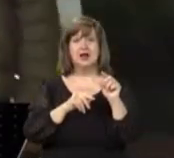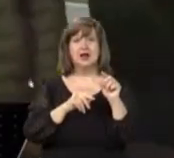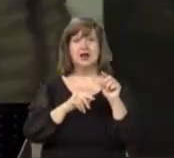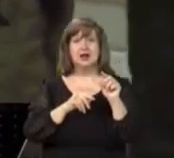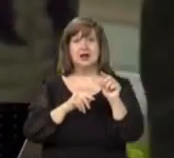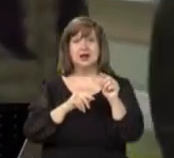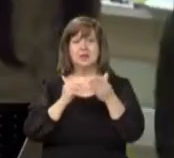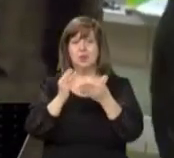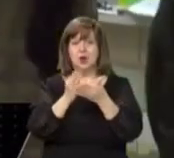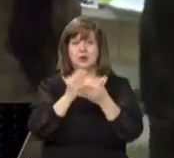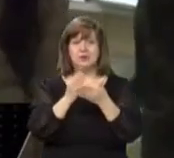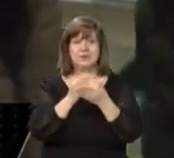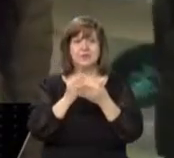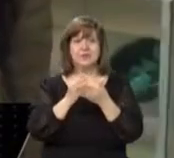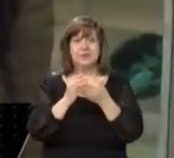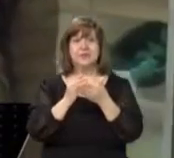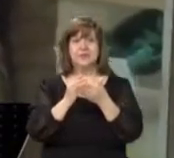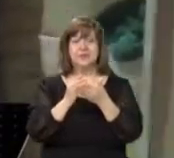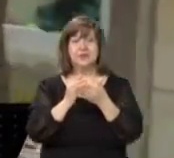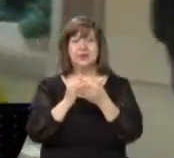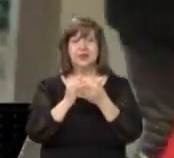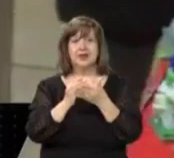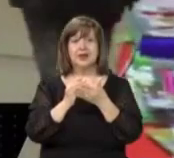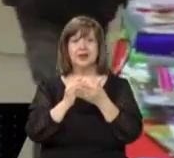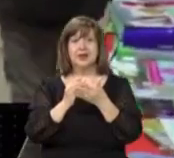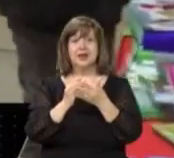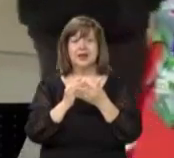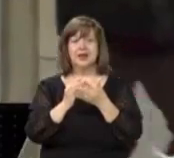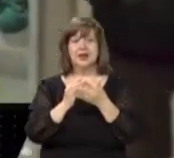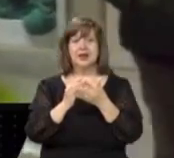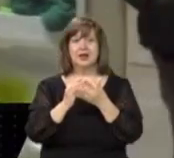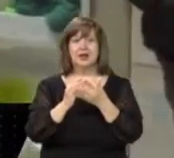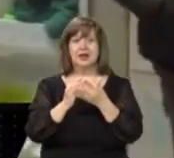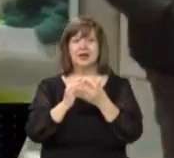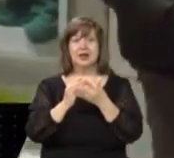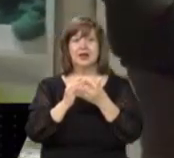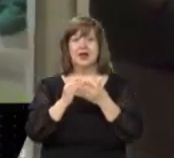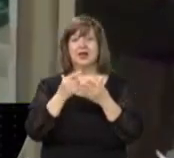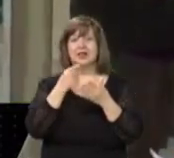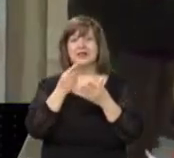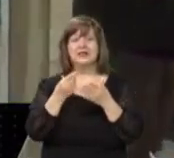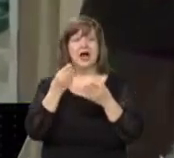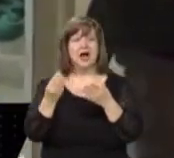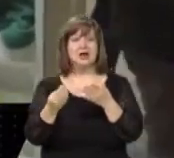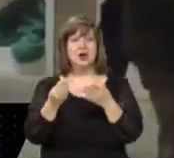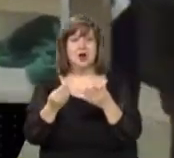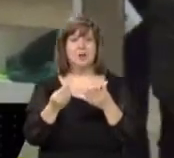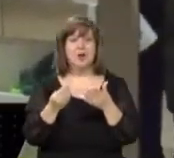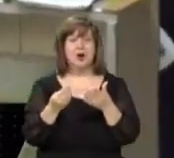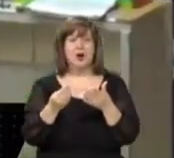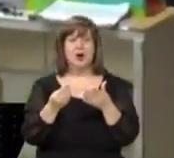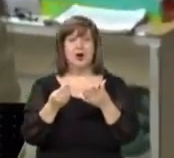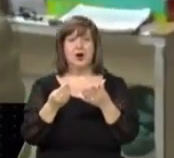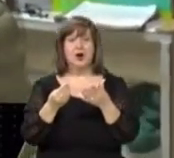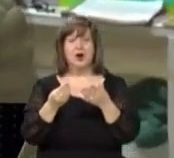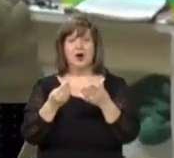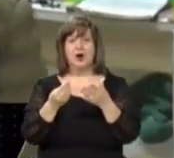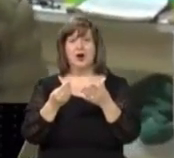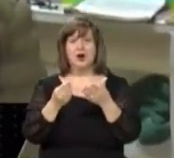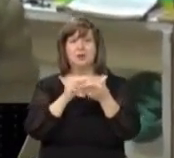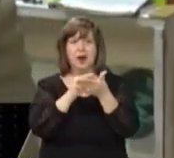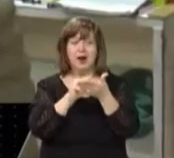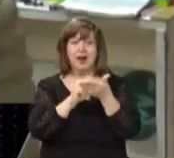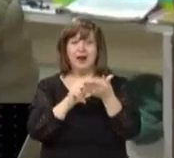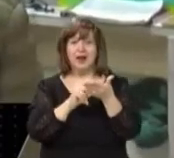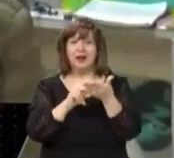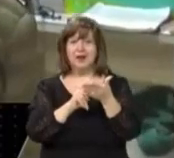punto y decías, por ejemplo, ¿querés hablar con esta niña que te está mirando? ¿Querés hacerte una bolita o querés salir corriendo? Vos elegís y